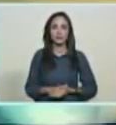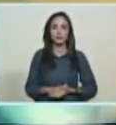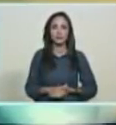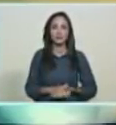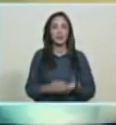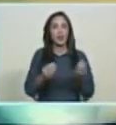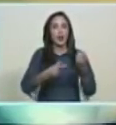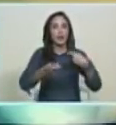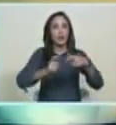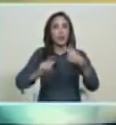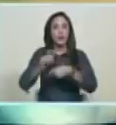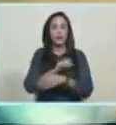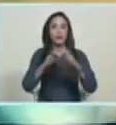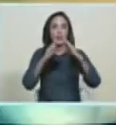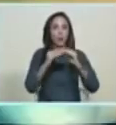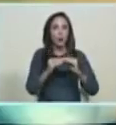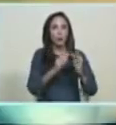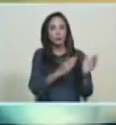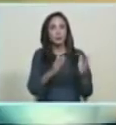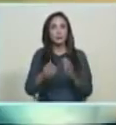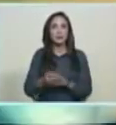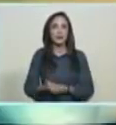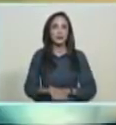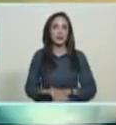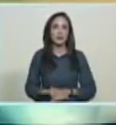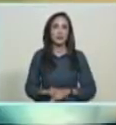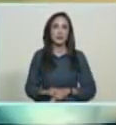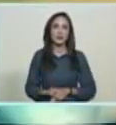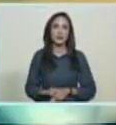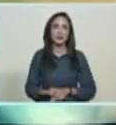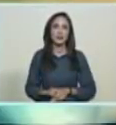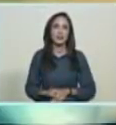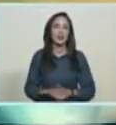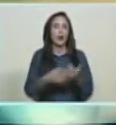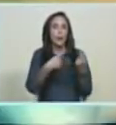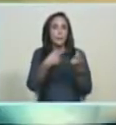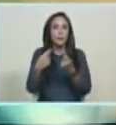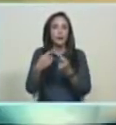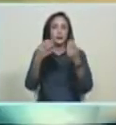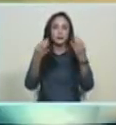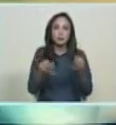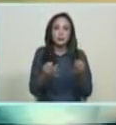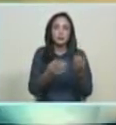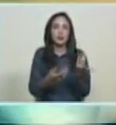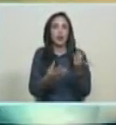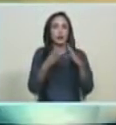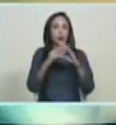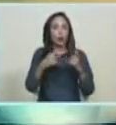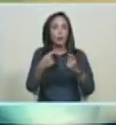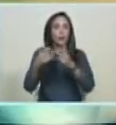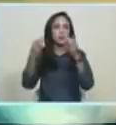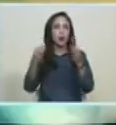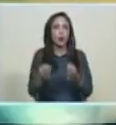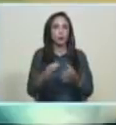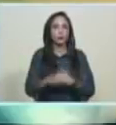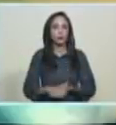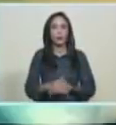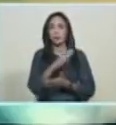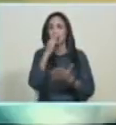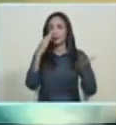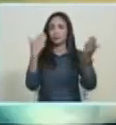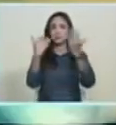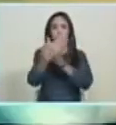mayoristas, comercialización y formación de precios y permita instalar e implantar para